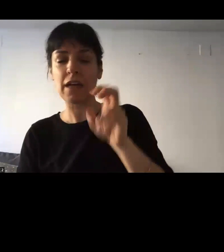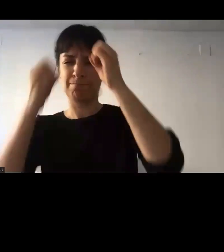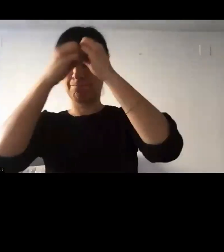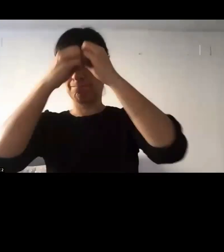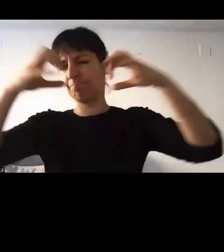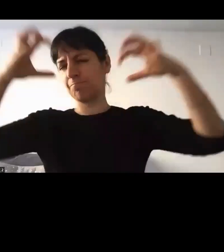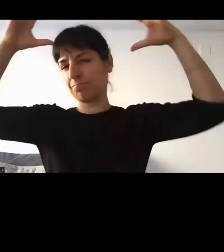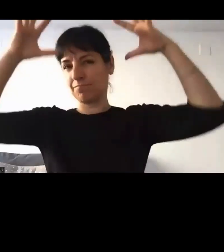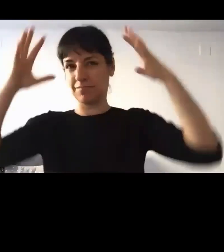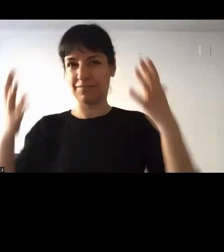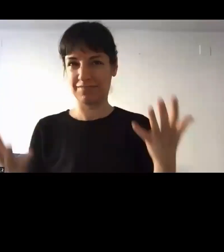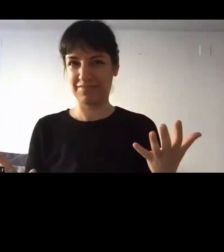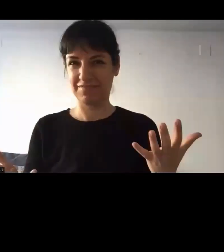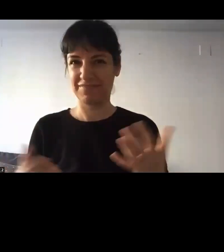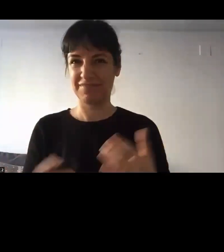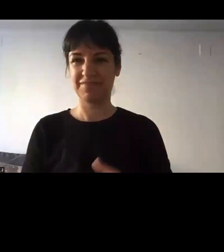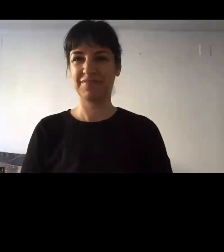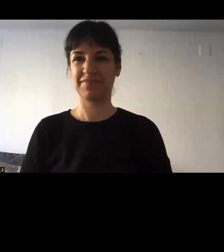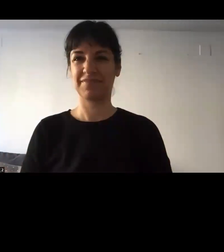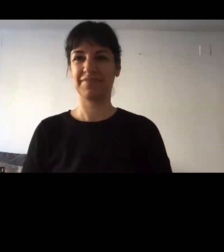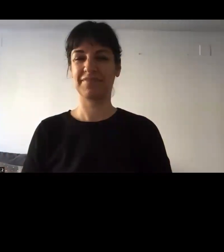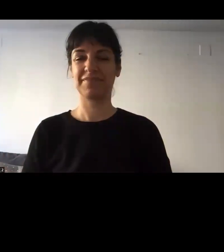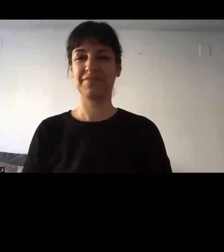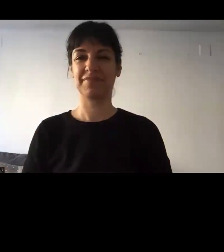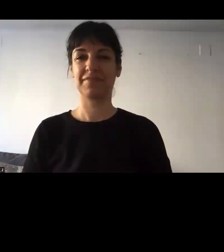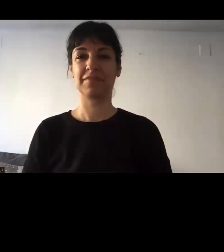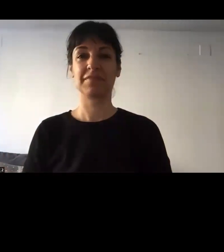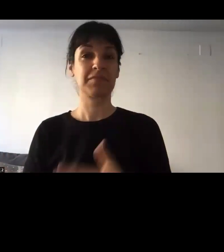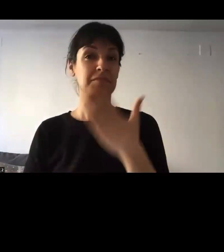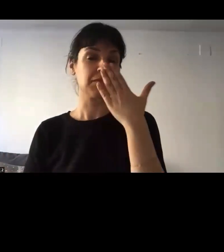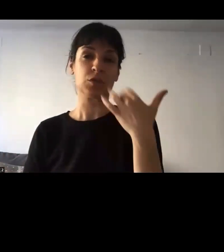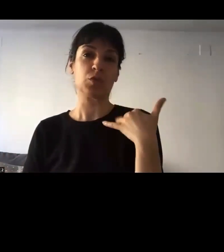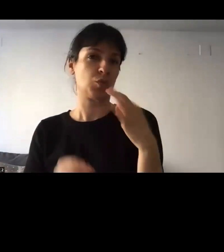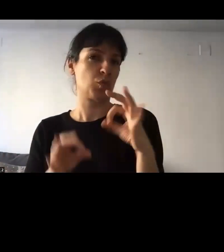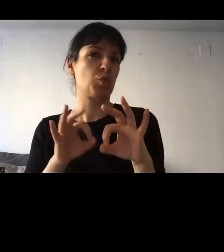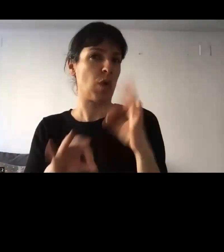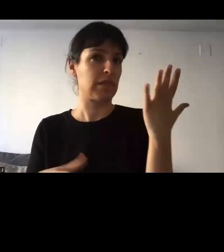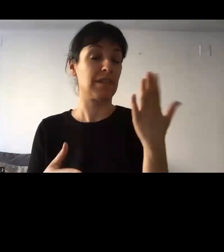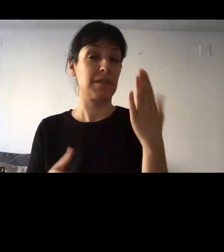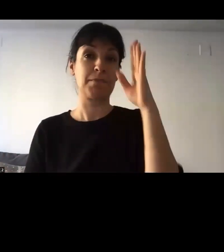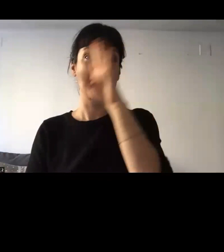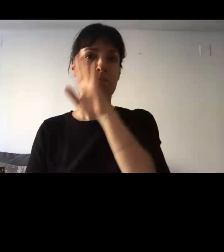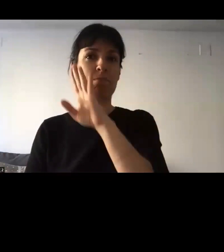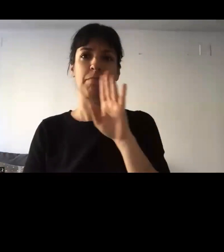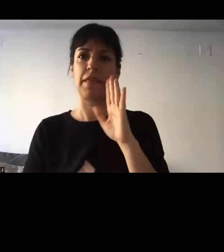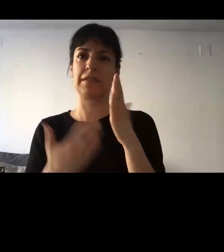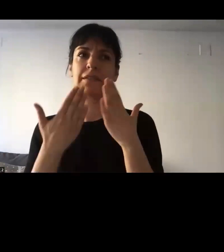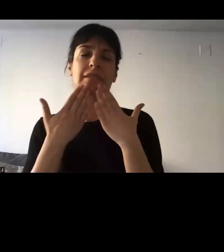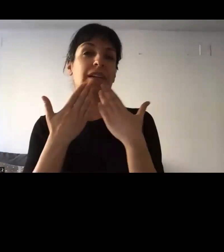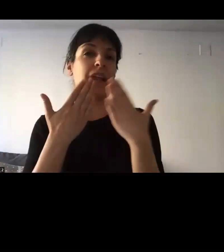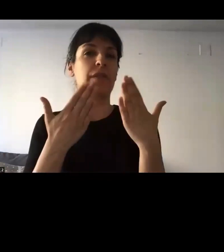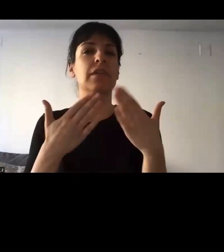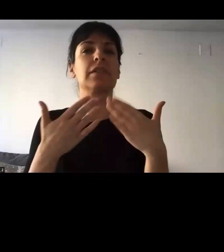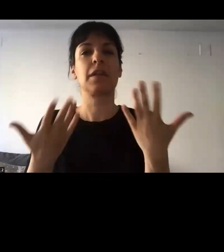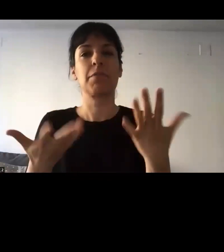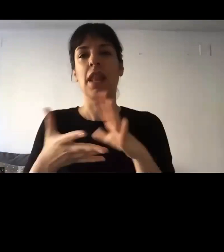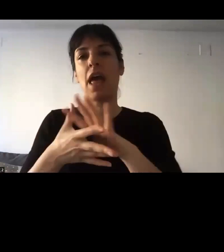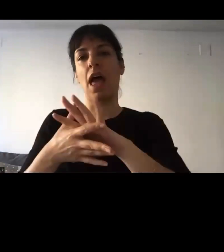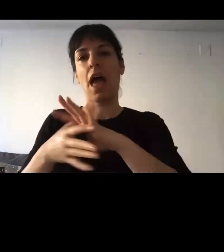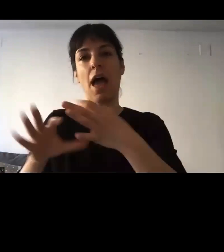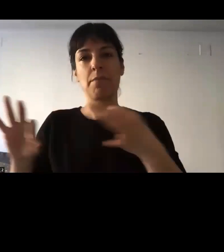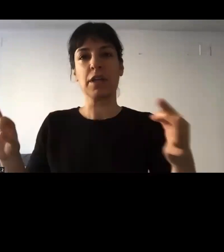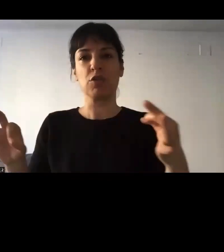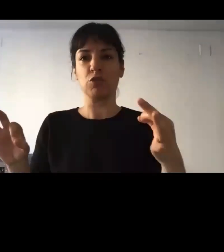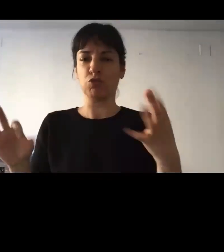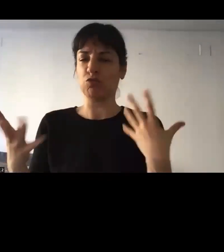mente. También, bueno, decir que yo he tenido mucha suerte porque gracias a mis padres y después también gracias a mis amigos que están hoy en día